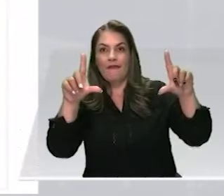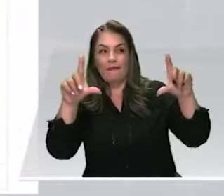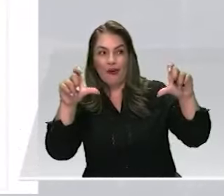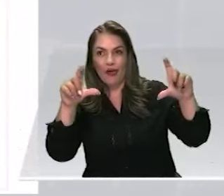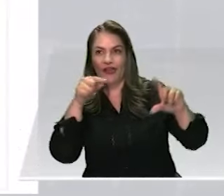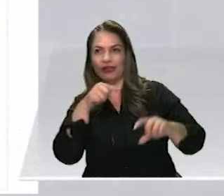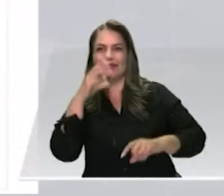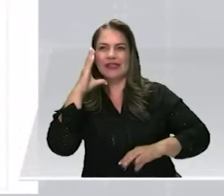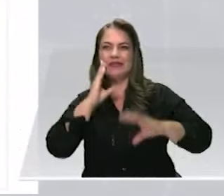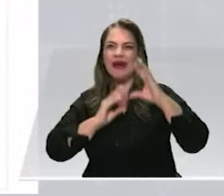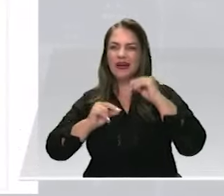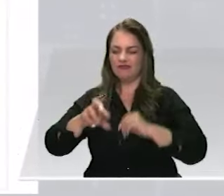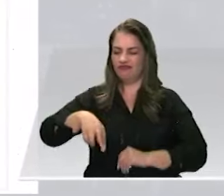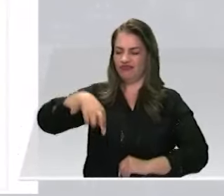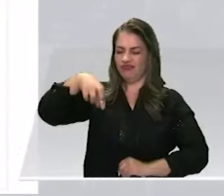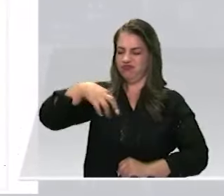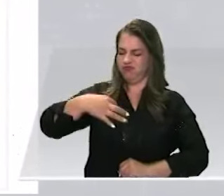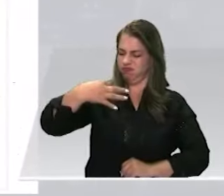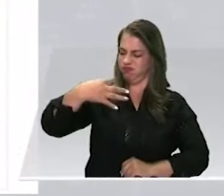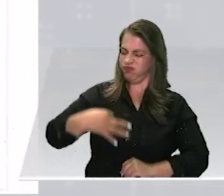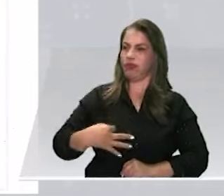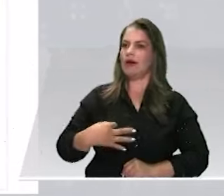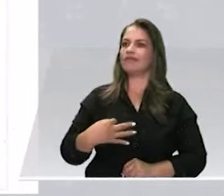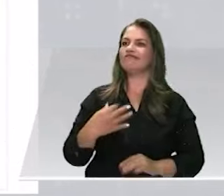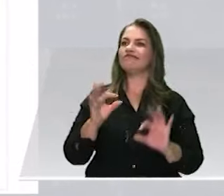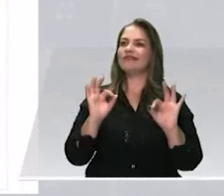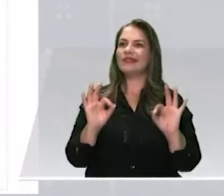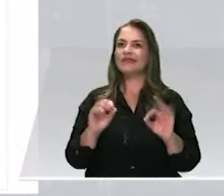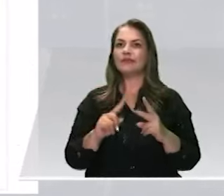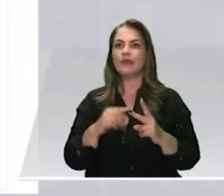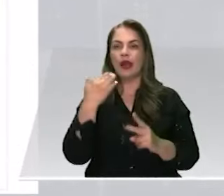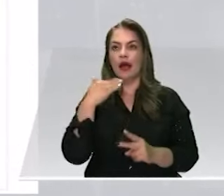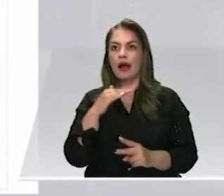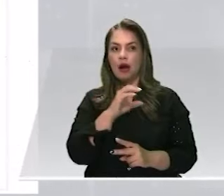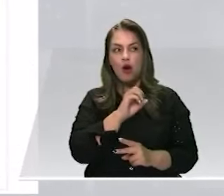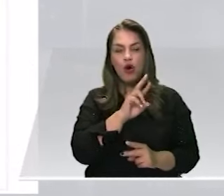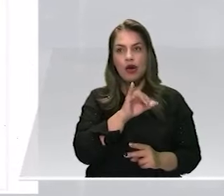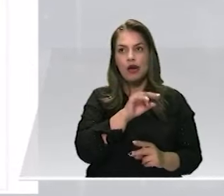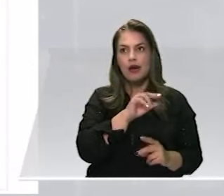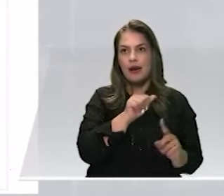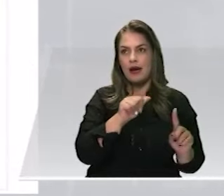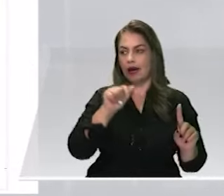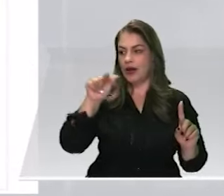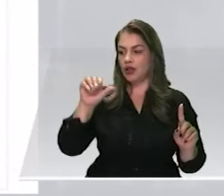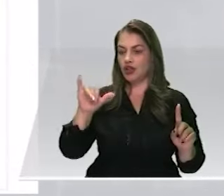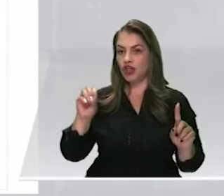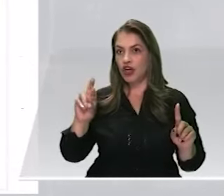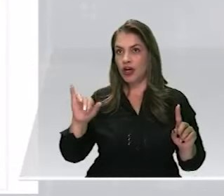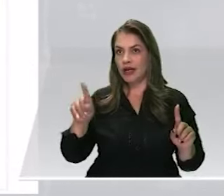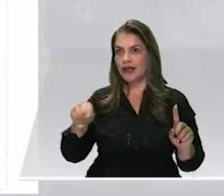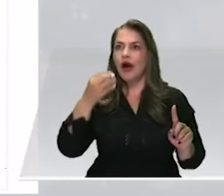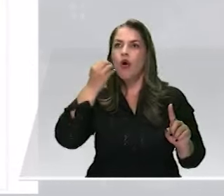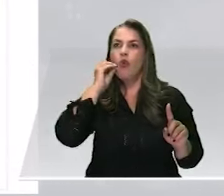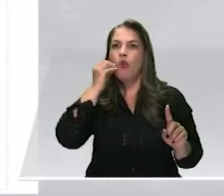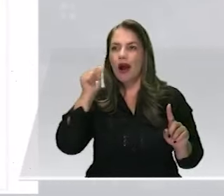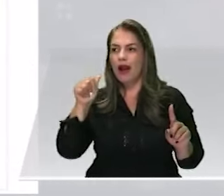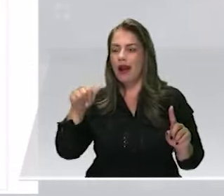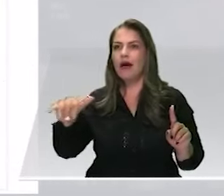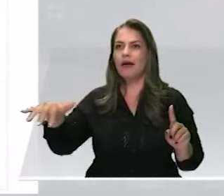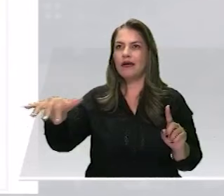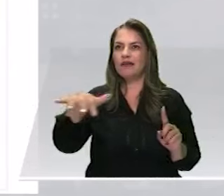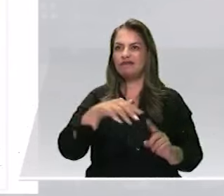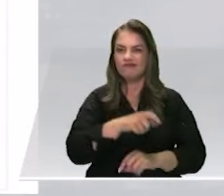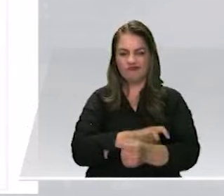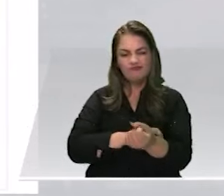diplomacia cordura y astucia la doctora Corina loris nos hace recordar a la abuela de casa que pone carácter y